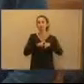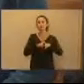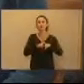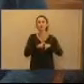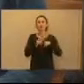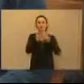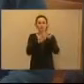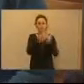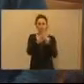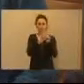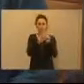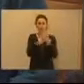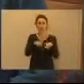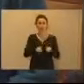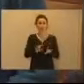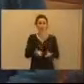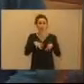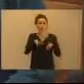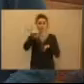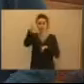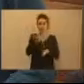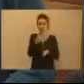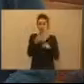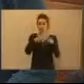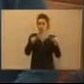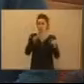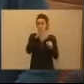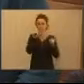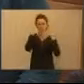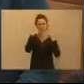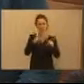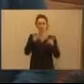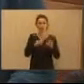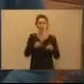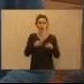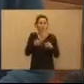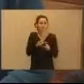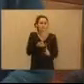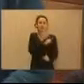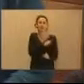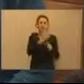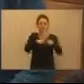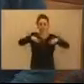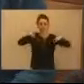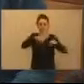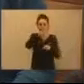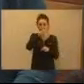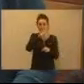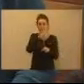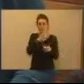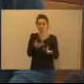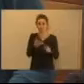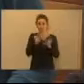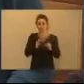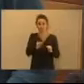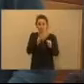insectos hemípteros naturales de Australia y que han llegado a Asturias por la explotación descontrolada de los eucaliptos, especie de la que se alimentan en su medio natural.